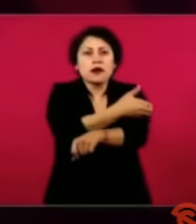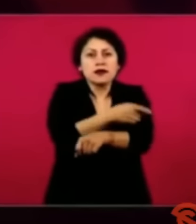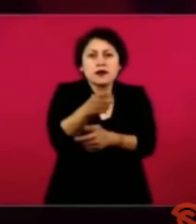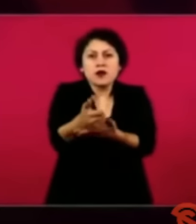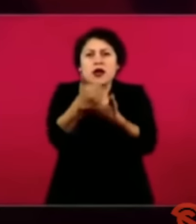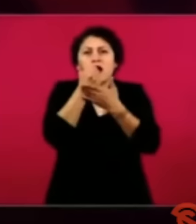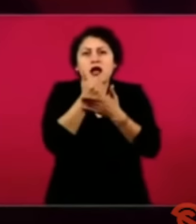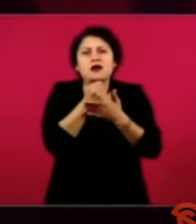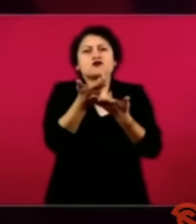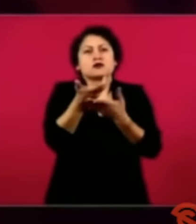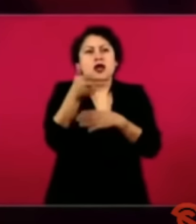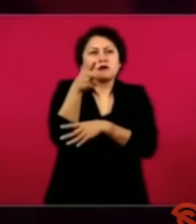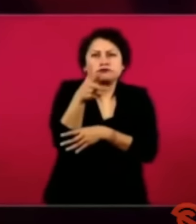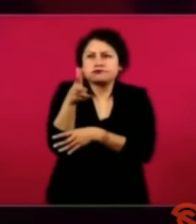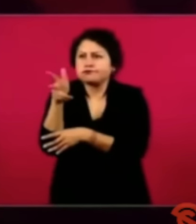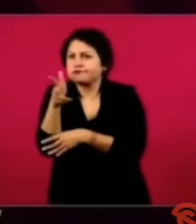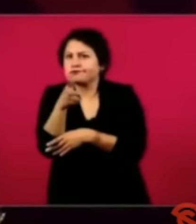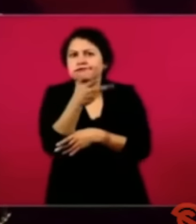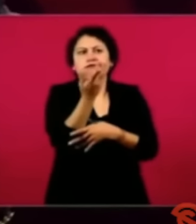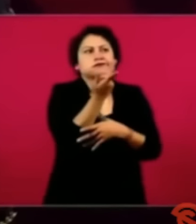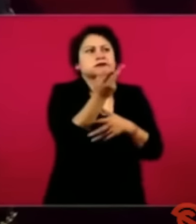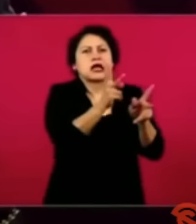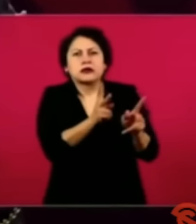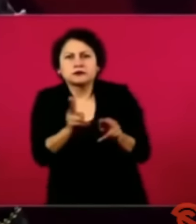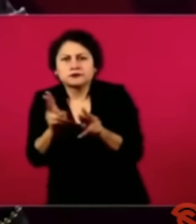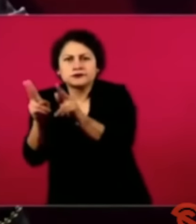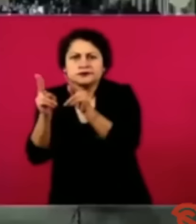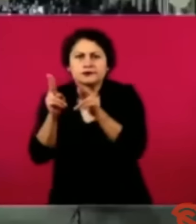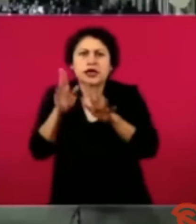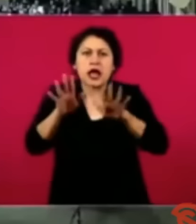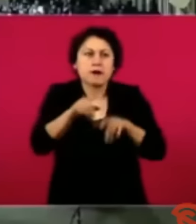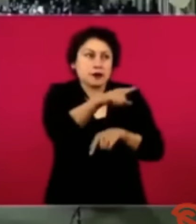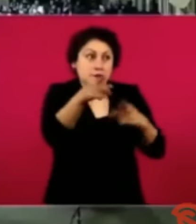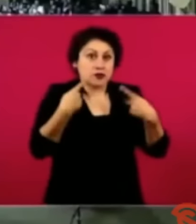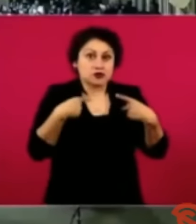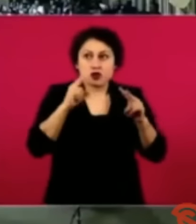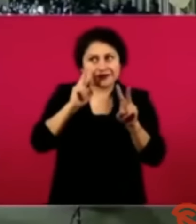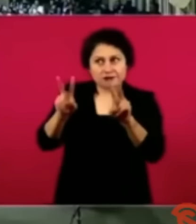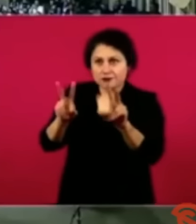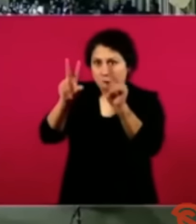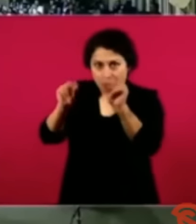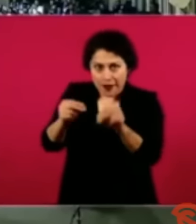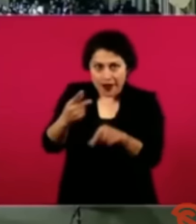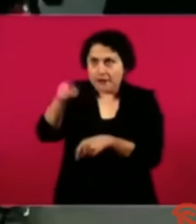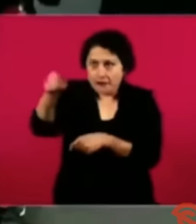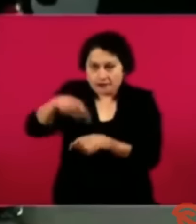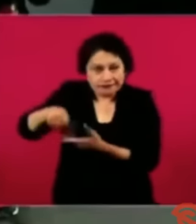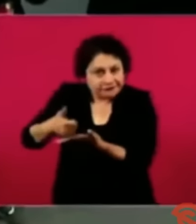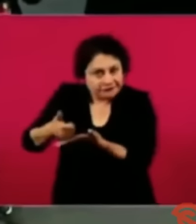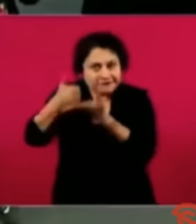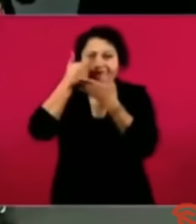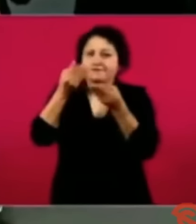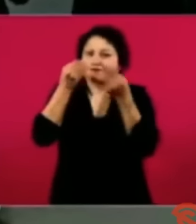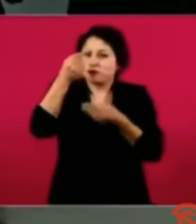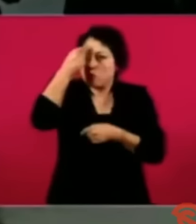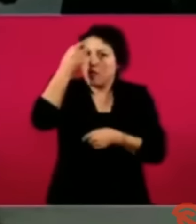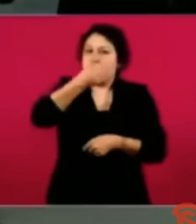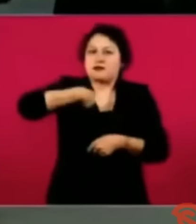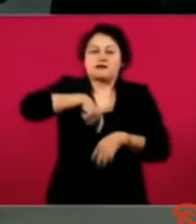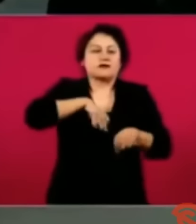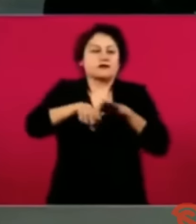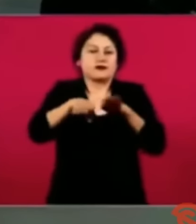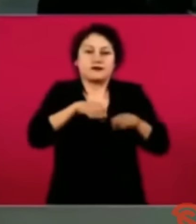no escucha, pero que hacen posible que hagamos nuestra labor. Gracias a